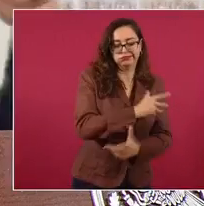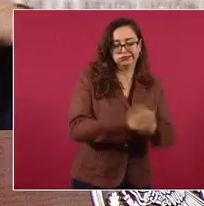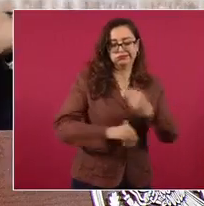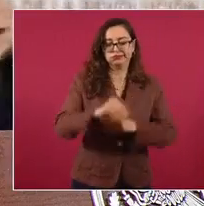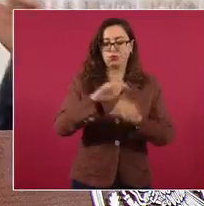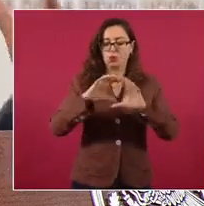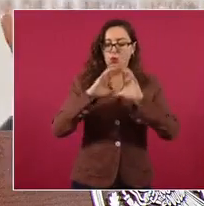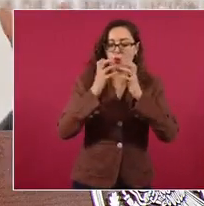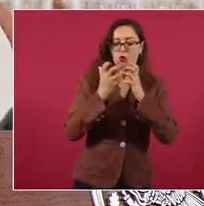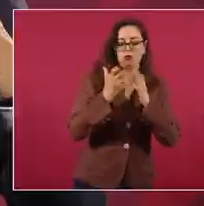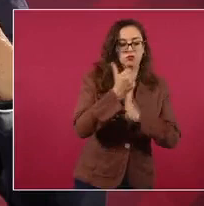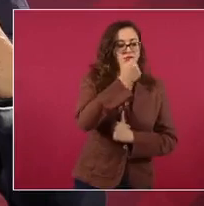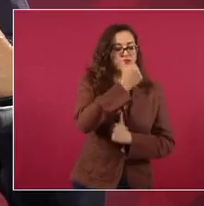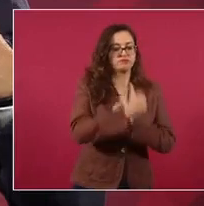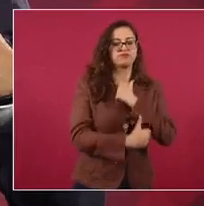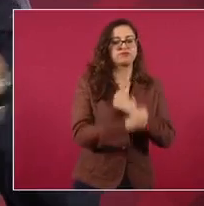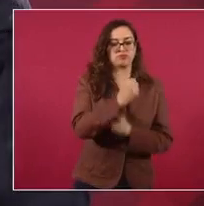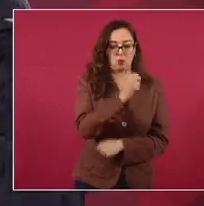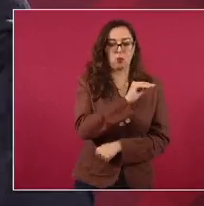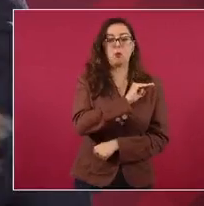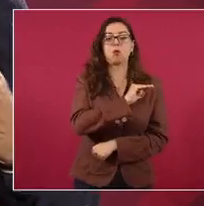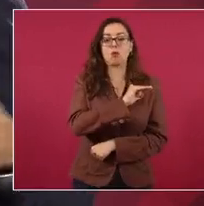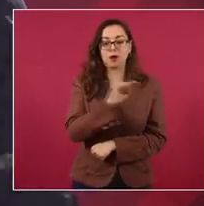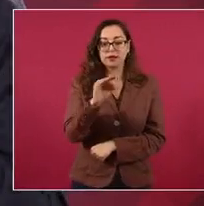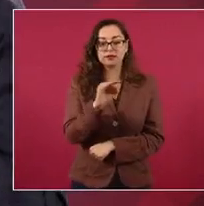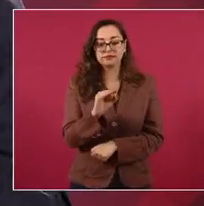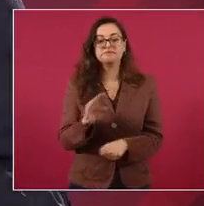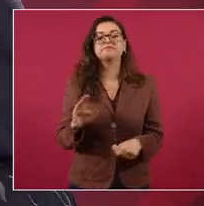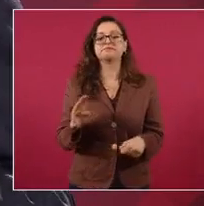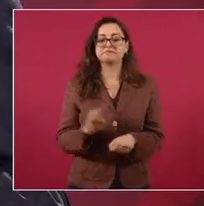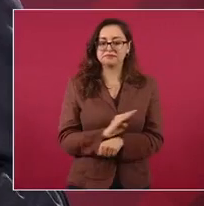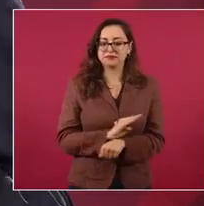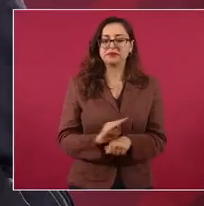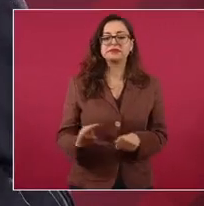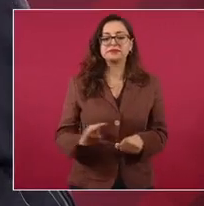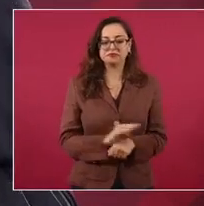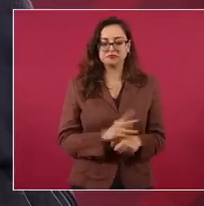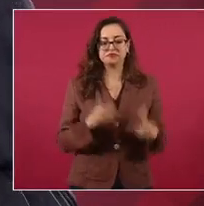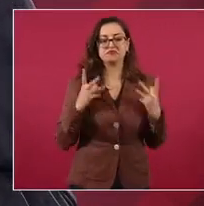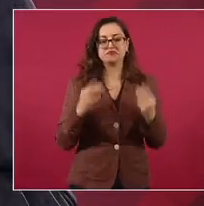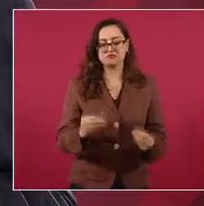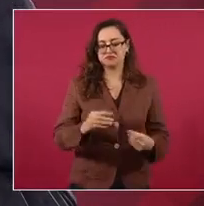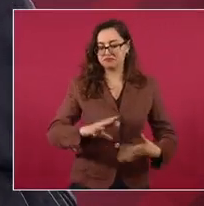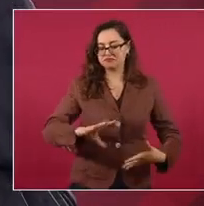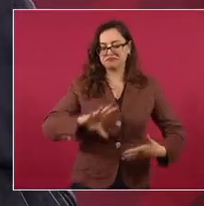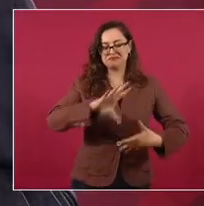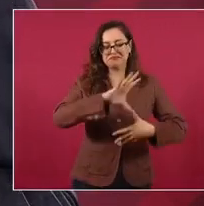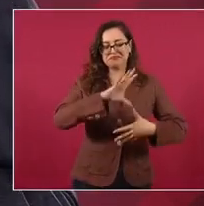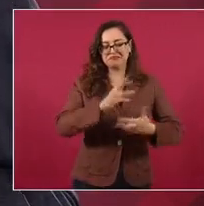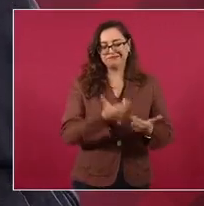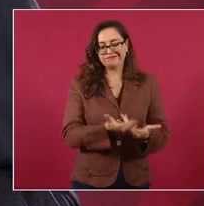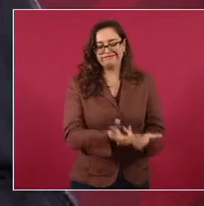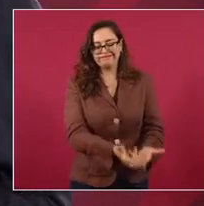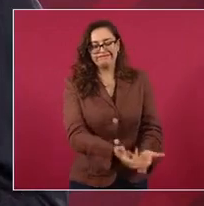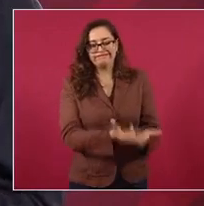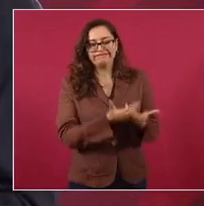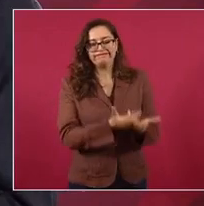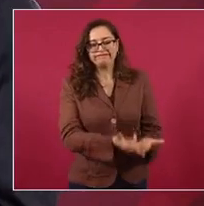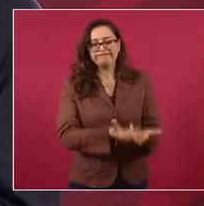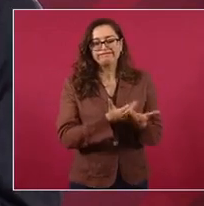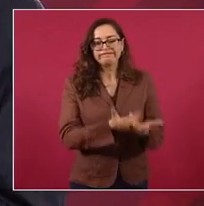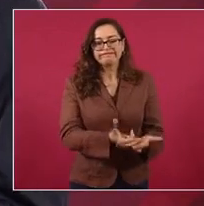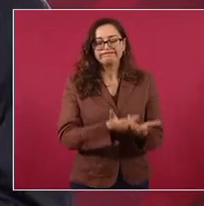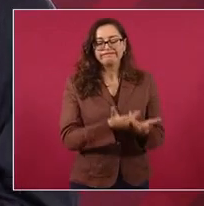Y tenemos muchas ventajas, porque son muchos los recursos naturales que hay en América.